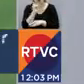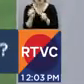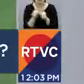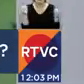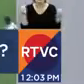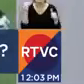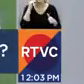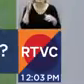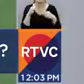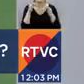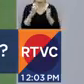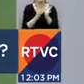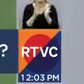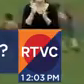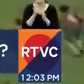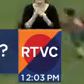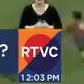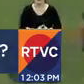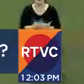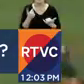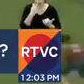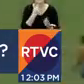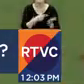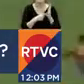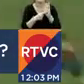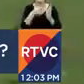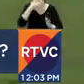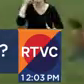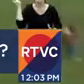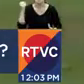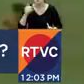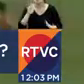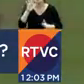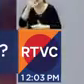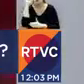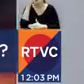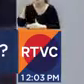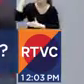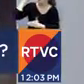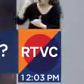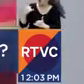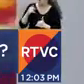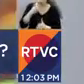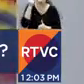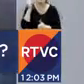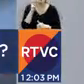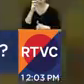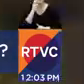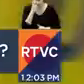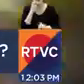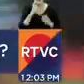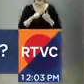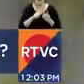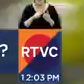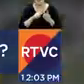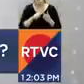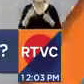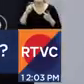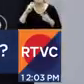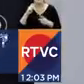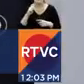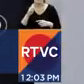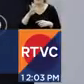Revelaron la selección Colombia ideal. Higuita sería el mejor arquero de todos los tiempos. Valderrama, Falcao y James están en la